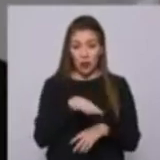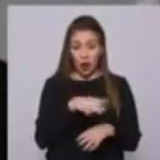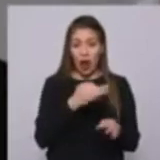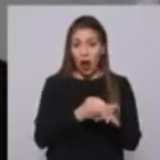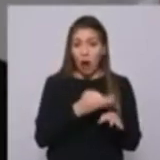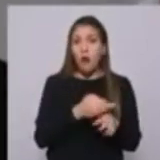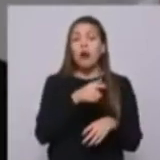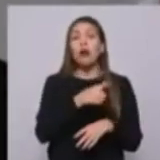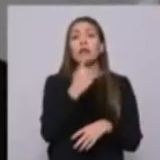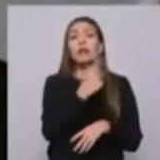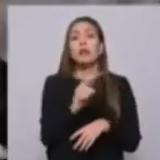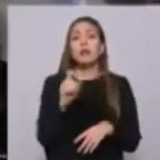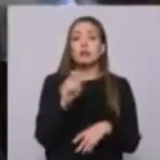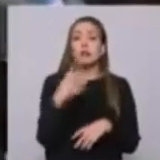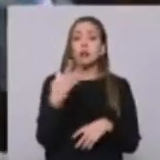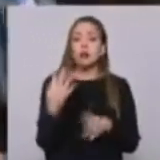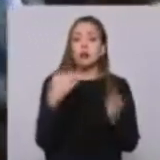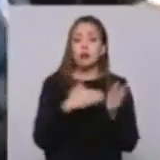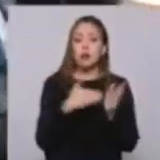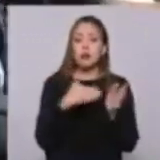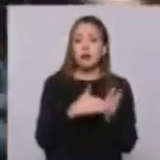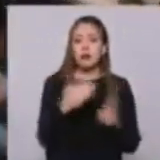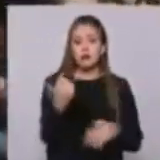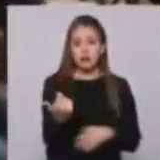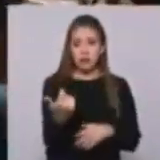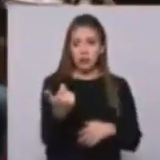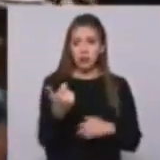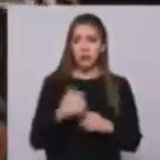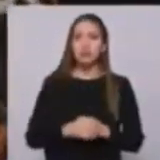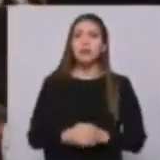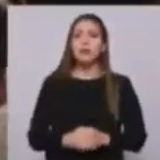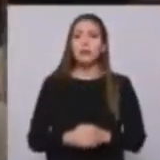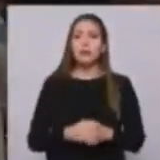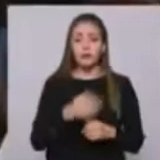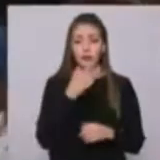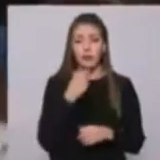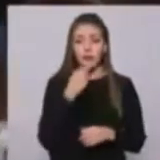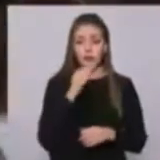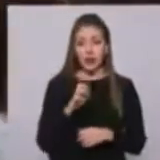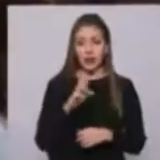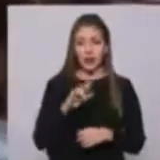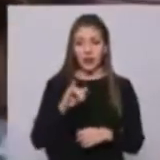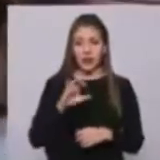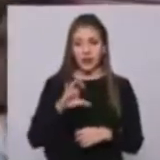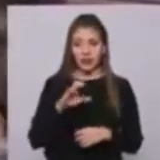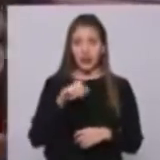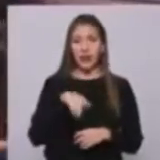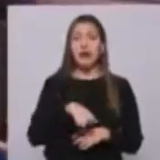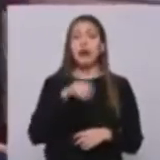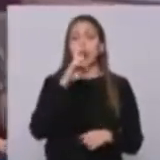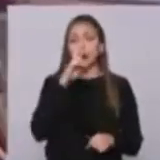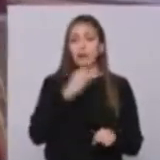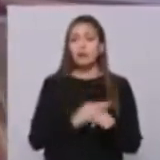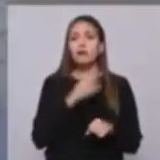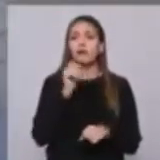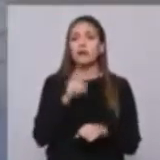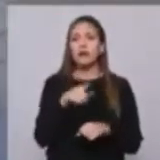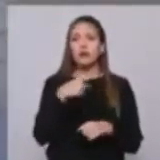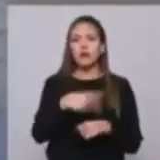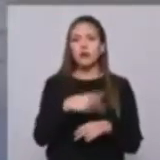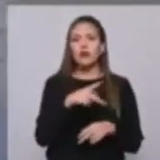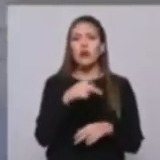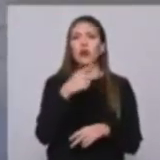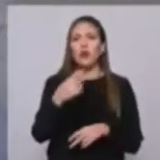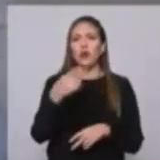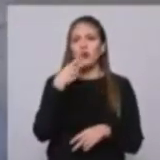124,000 millones de pesos. Por su parte, Eric Antonio Ochoa, responsable del área de control de tabaco de la coalición